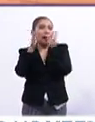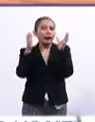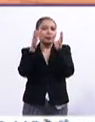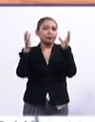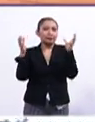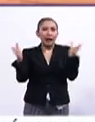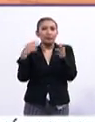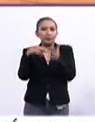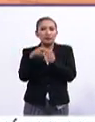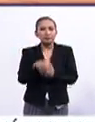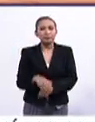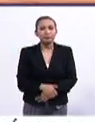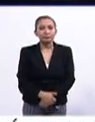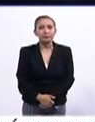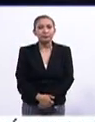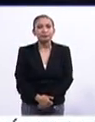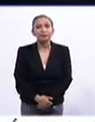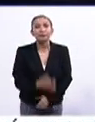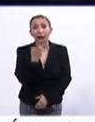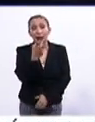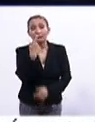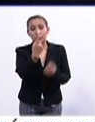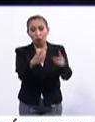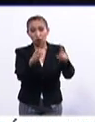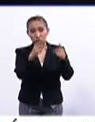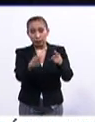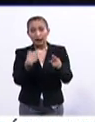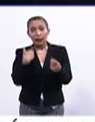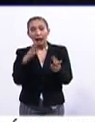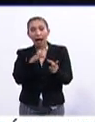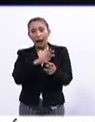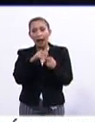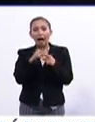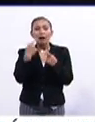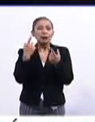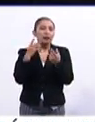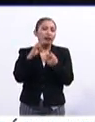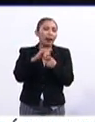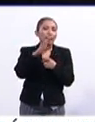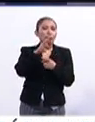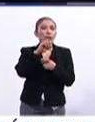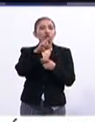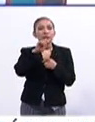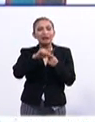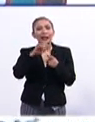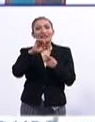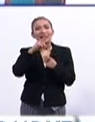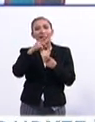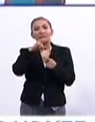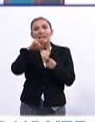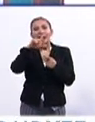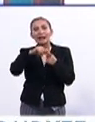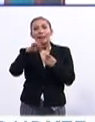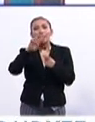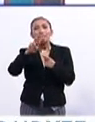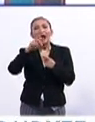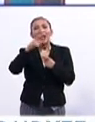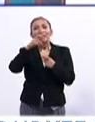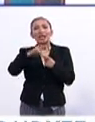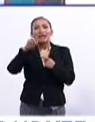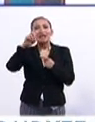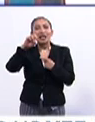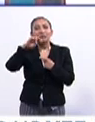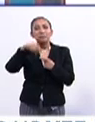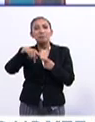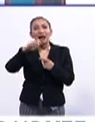gran gran pintor ese concierto estuvo integrado por piezas de debussy escribían wagner y